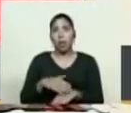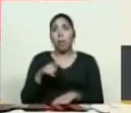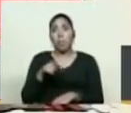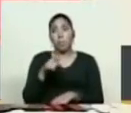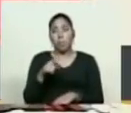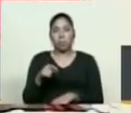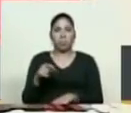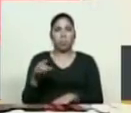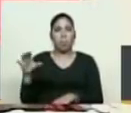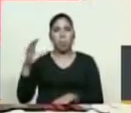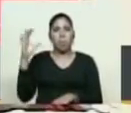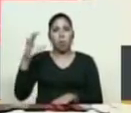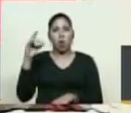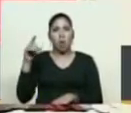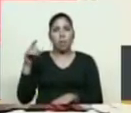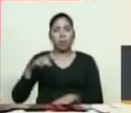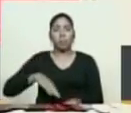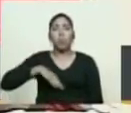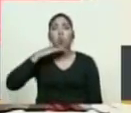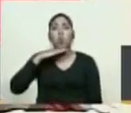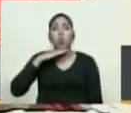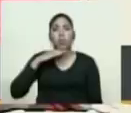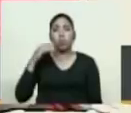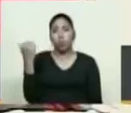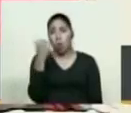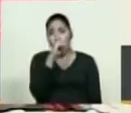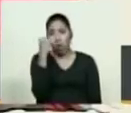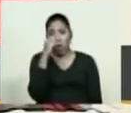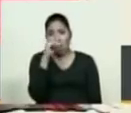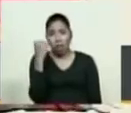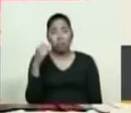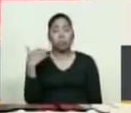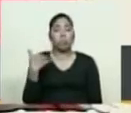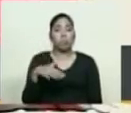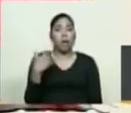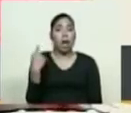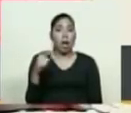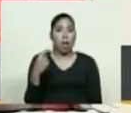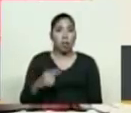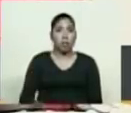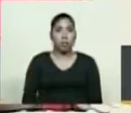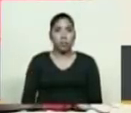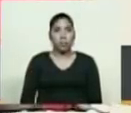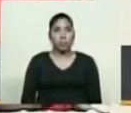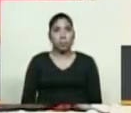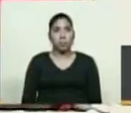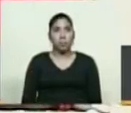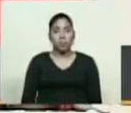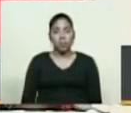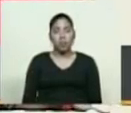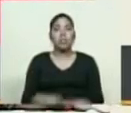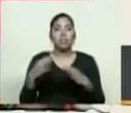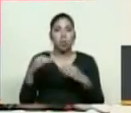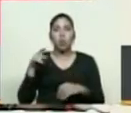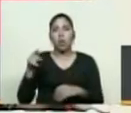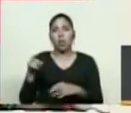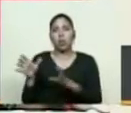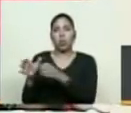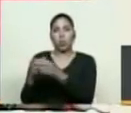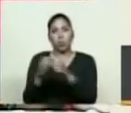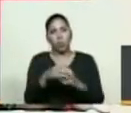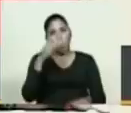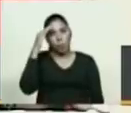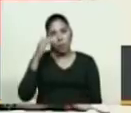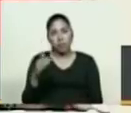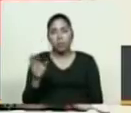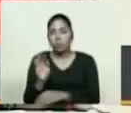mayor productor de drogas del mundo. Y esas 7 bases militares seguramente están haciendo su trabajo para preservar en